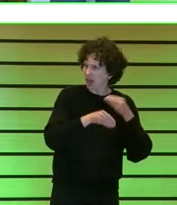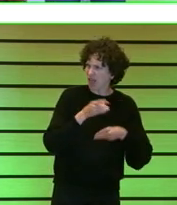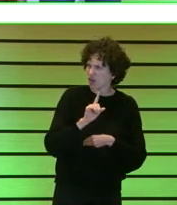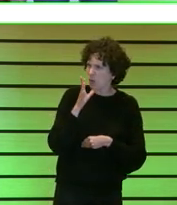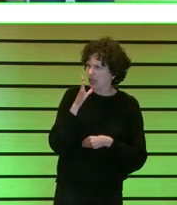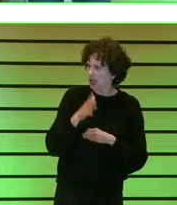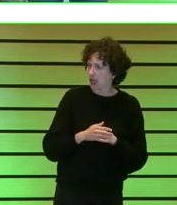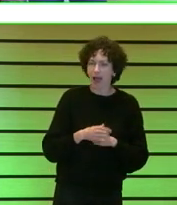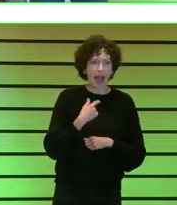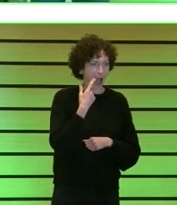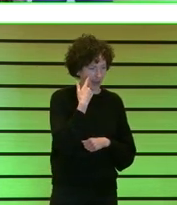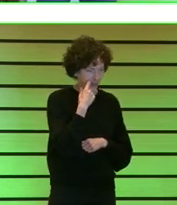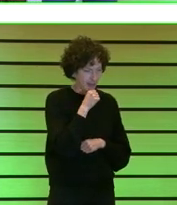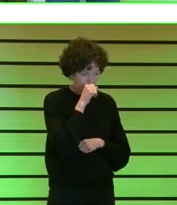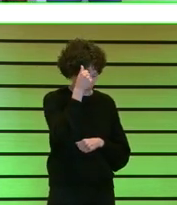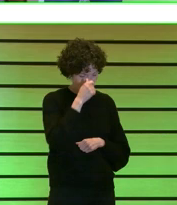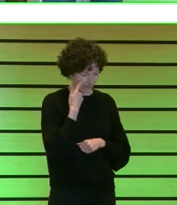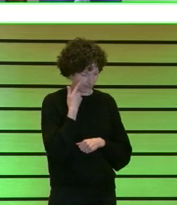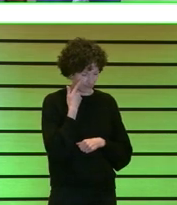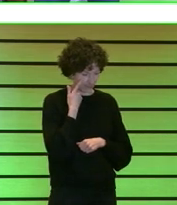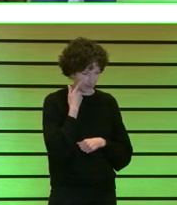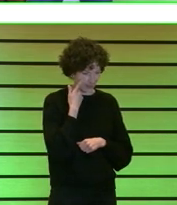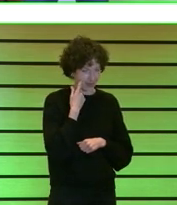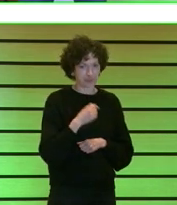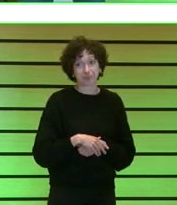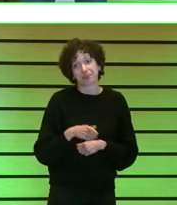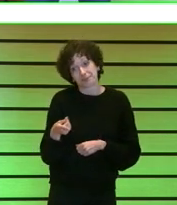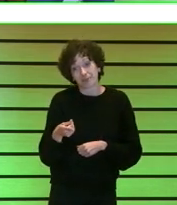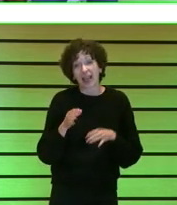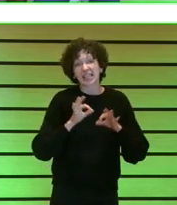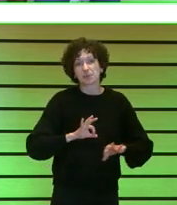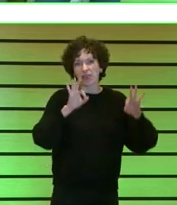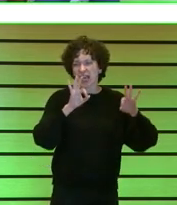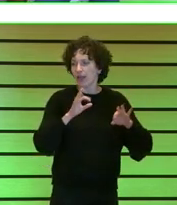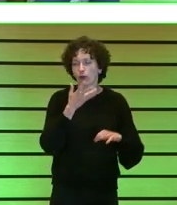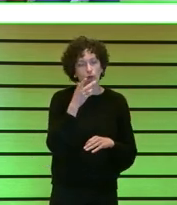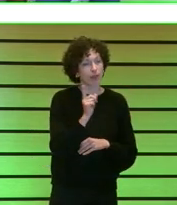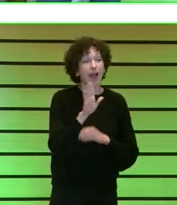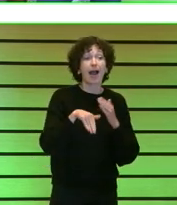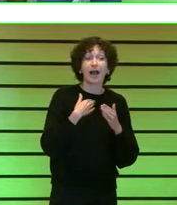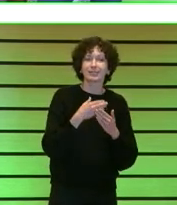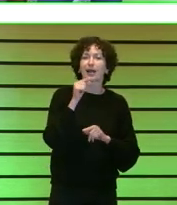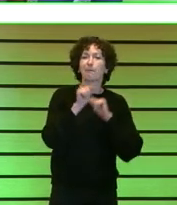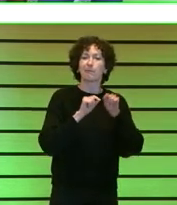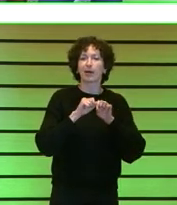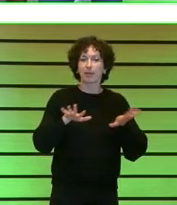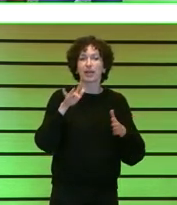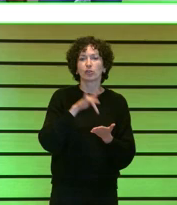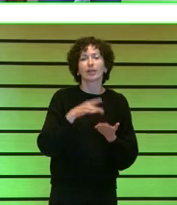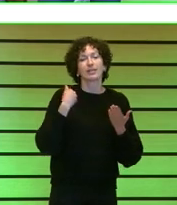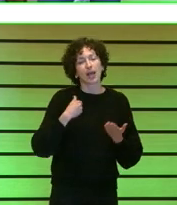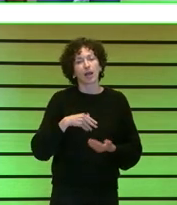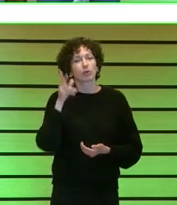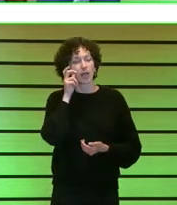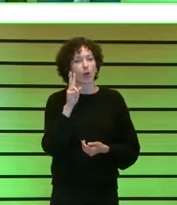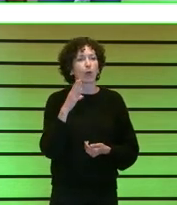a ver abuelo como te lo cuento Bueno realmente es una especialidad muy desconocida hasta que llegó la pandemia y todos empezamos a escuchar esto de las